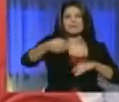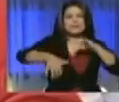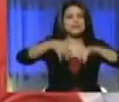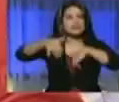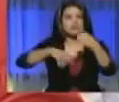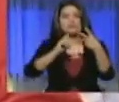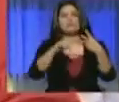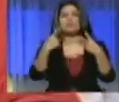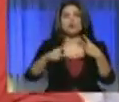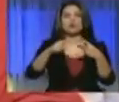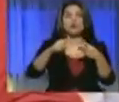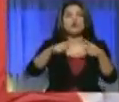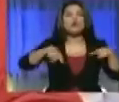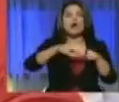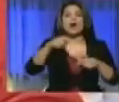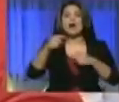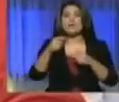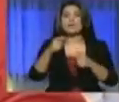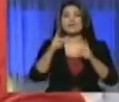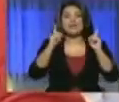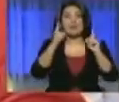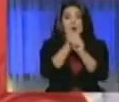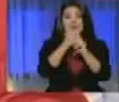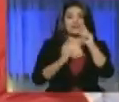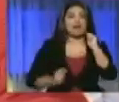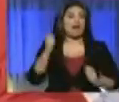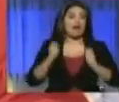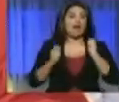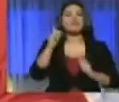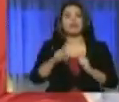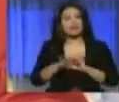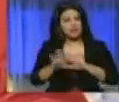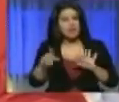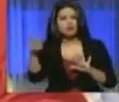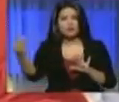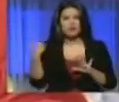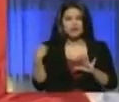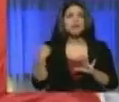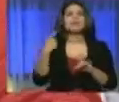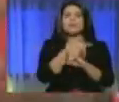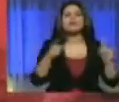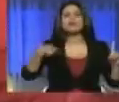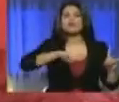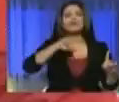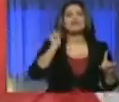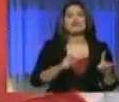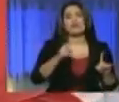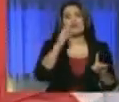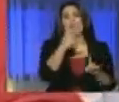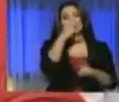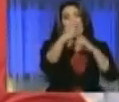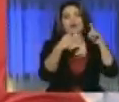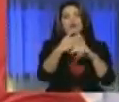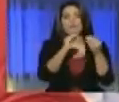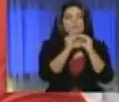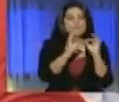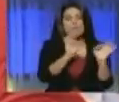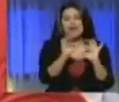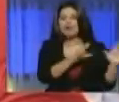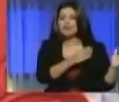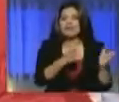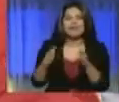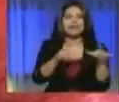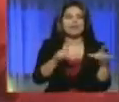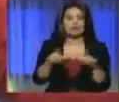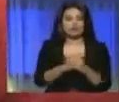olímpico, presidente, de un resultado positivo. Tenemos 4 años para prepararnos con todos los niveles. Y el sector de alto rendimiento, presidente, no solamente es